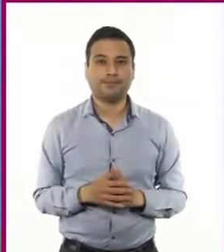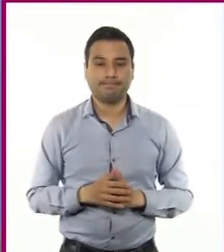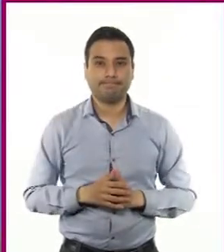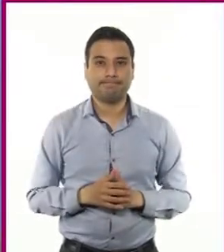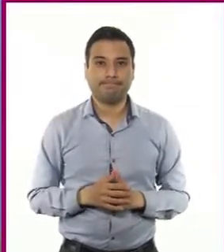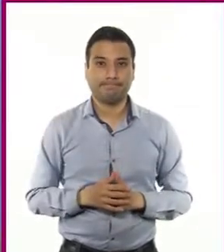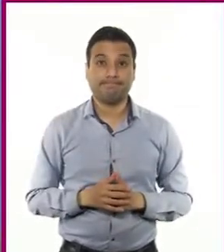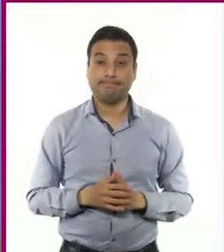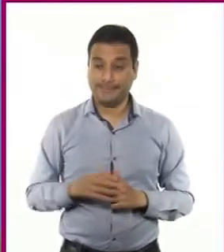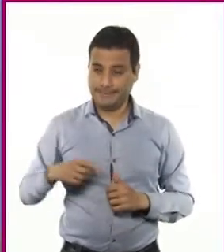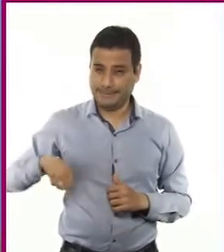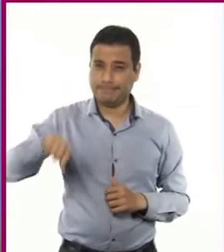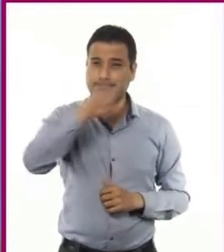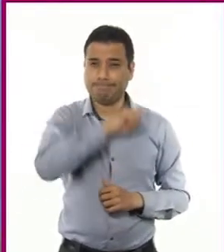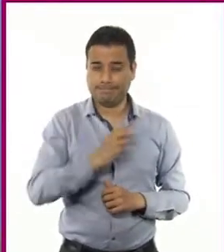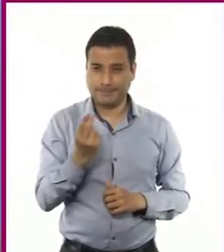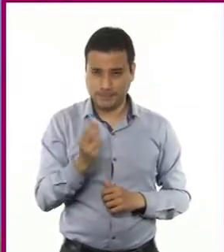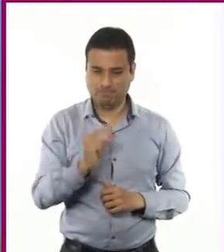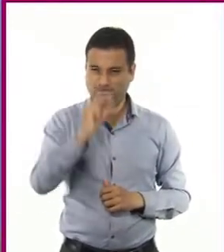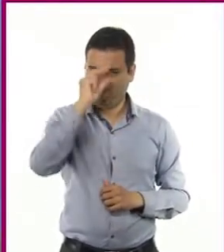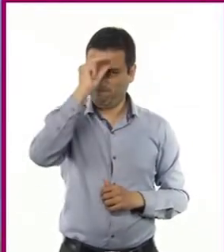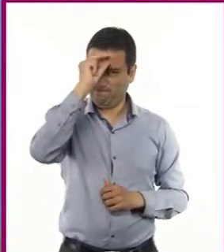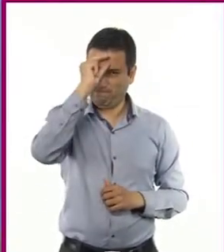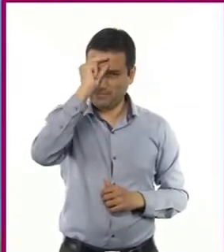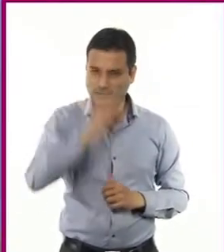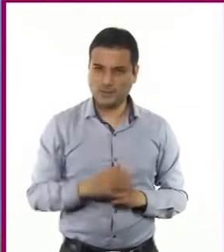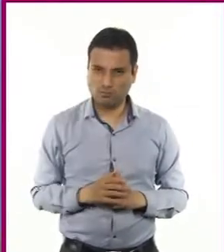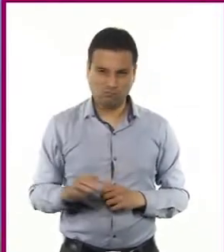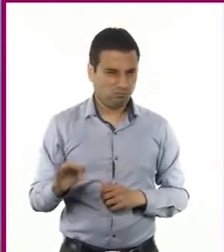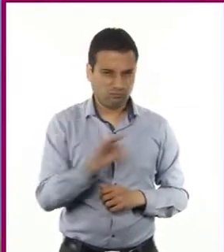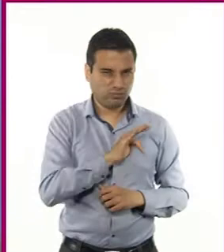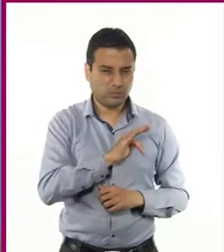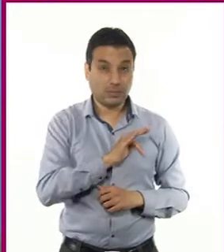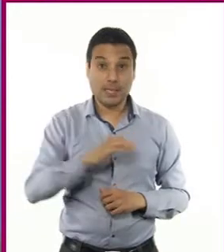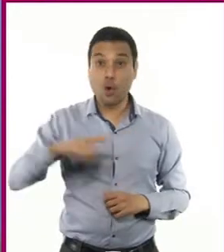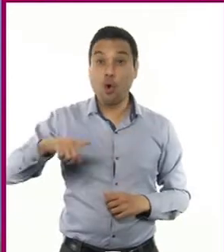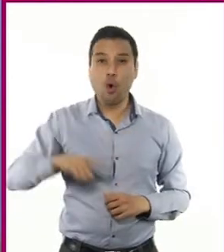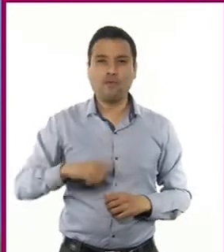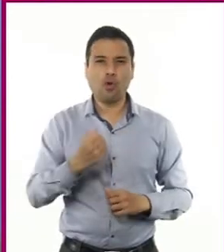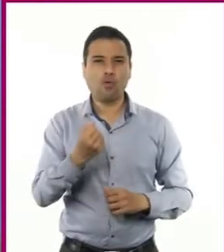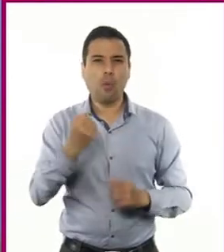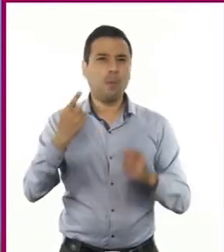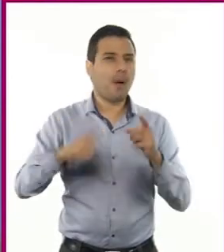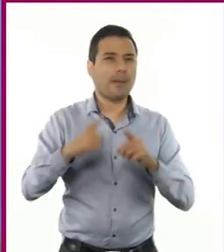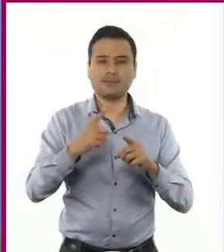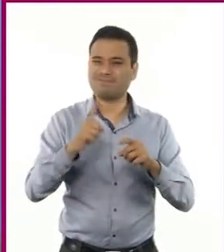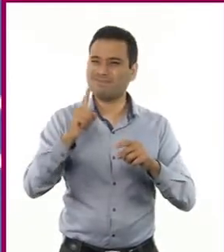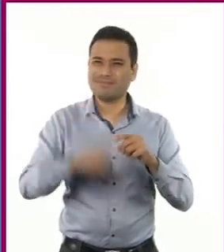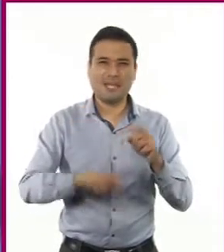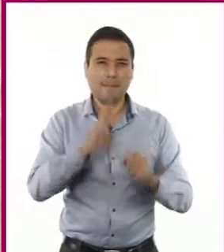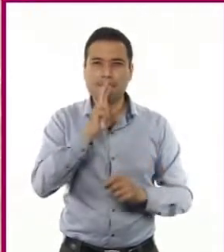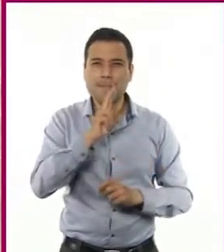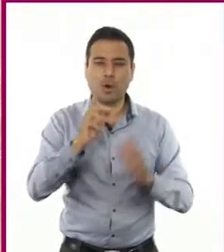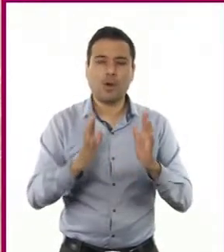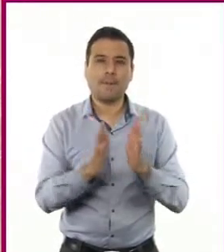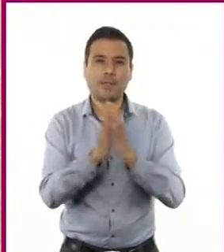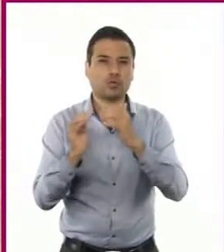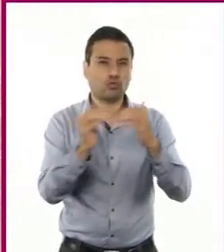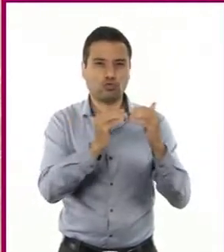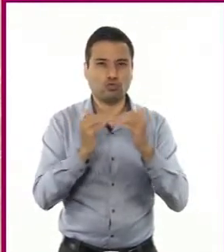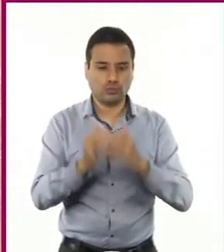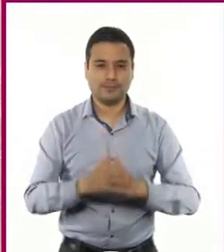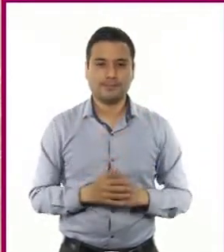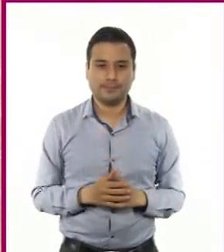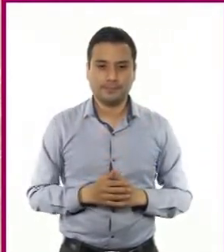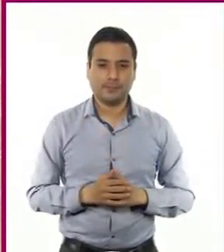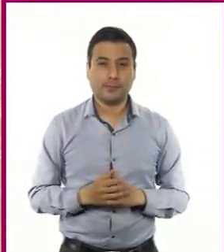Procedamos con sensatez y valentía a demoler todo vestigio de autoritarismo y a edificar una genuina democracia. No